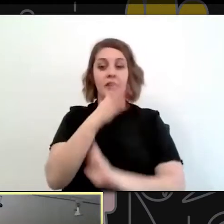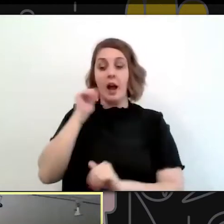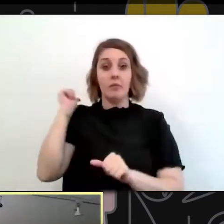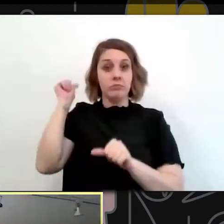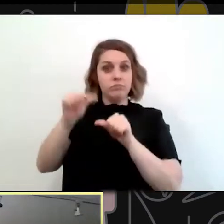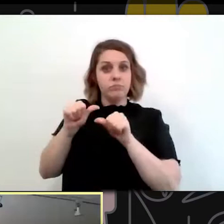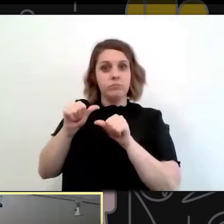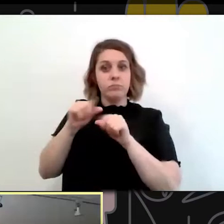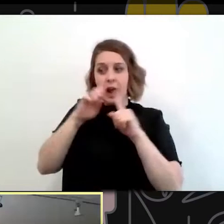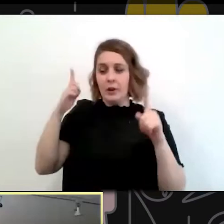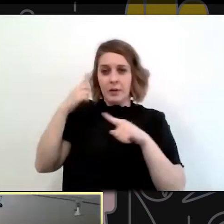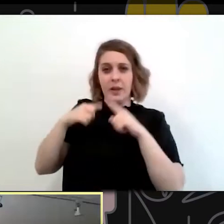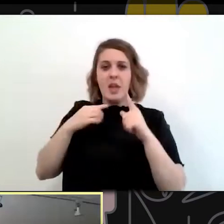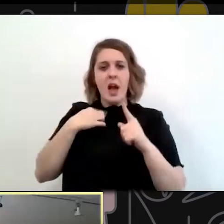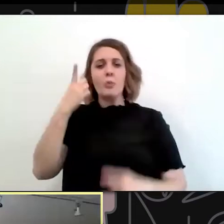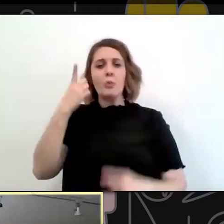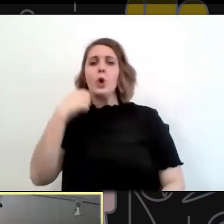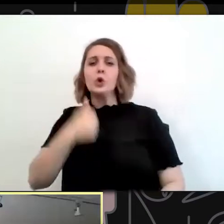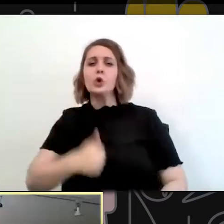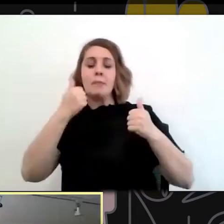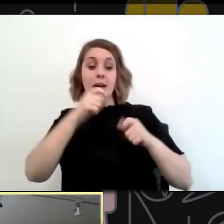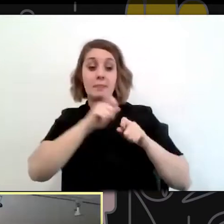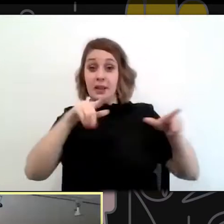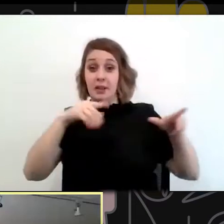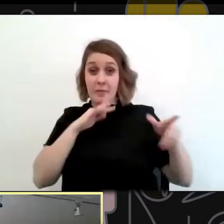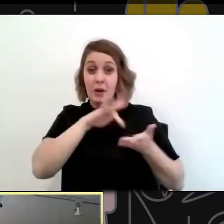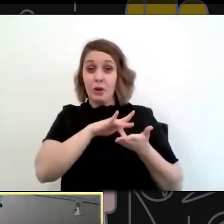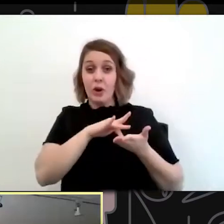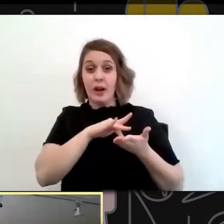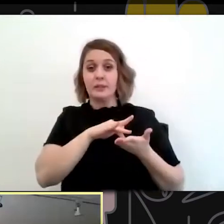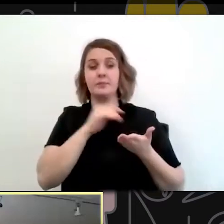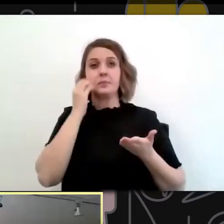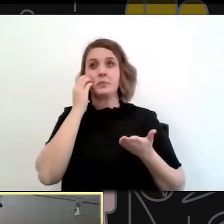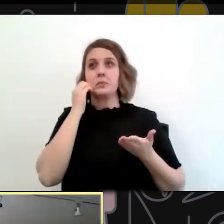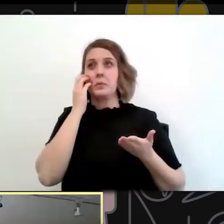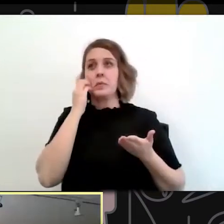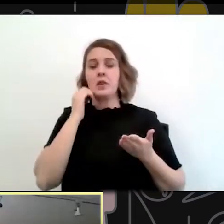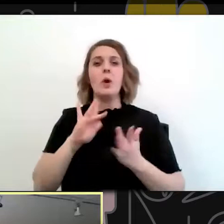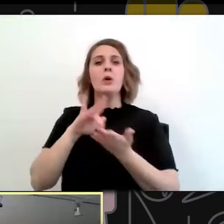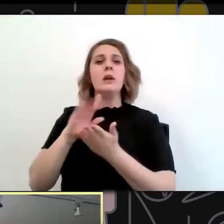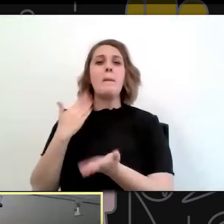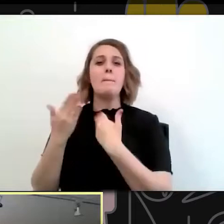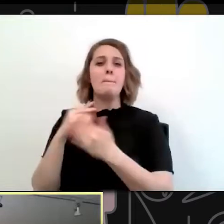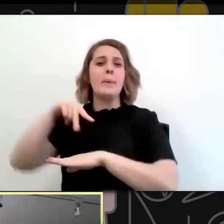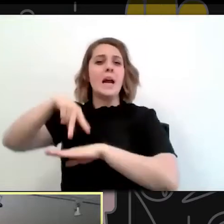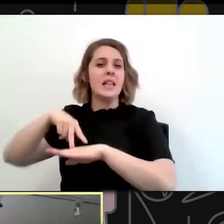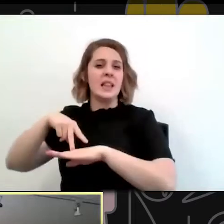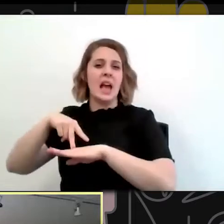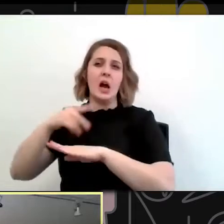a plataformas como esta que estamos empleando ahora, en vez de mantener una reunión presencial, un encuentro